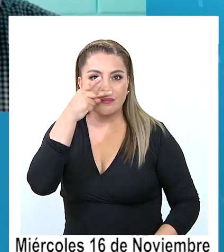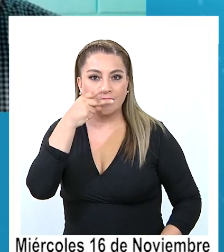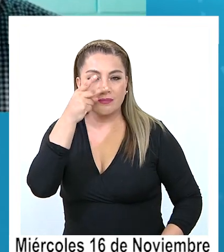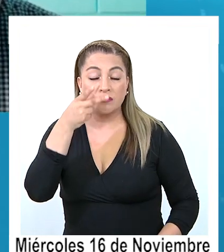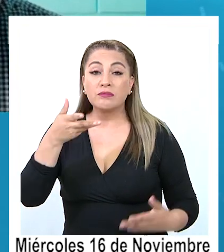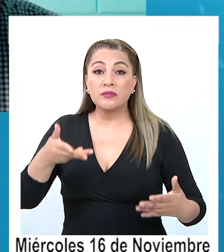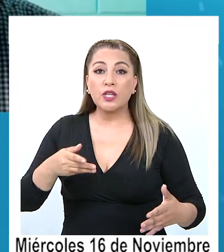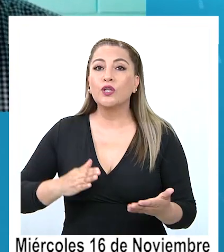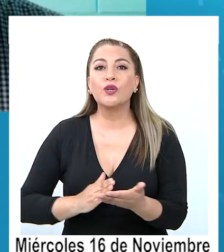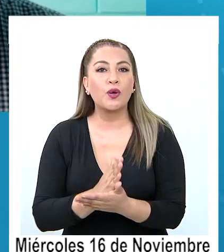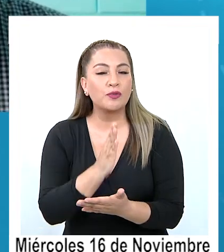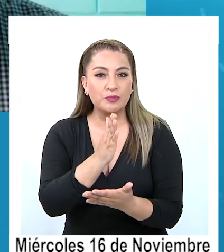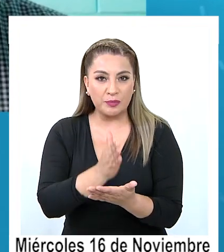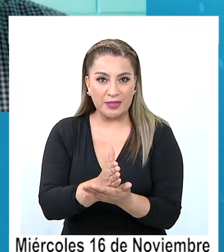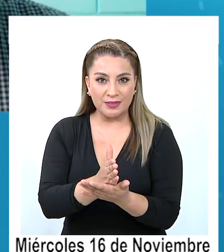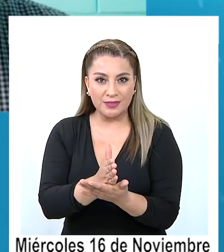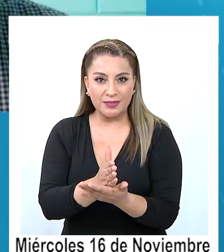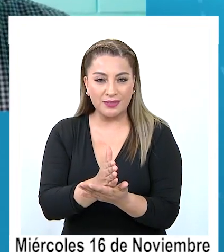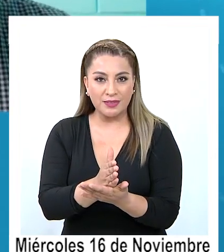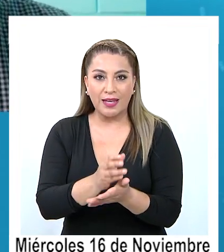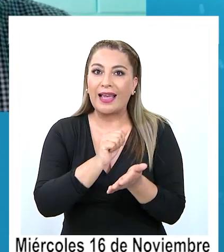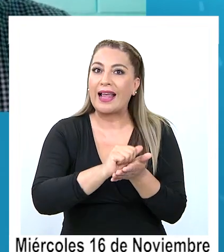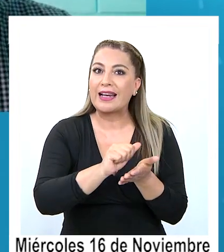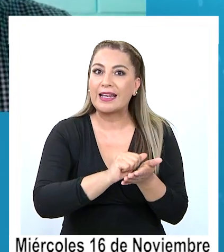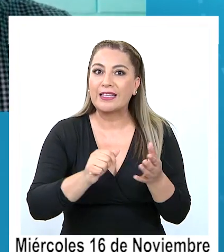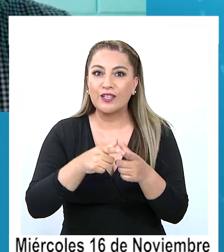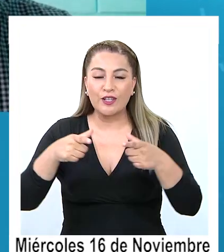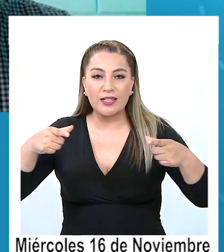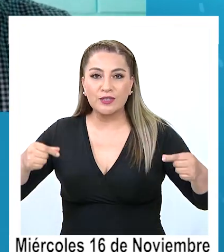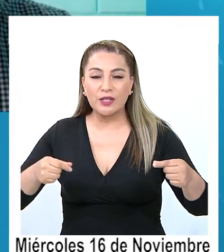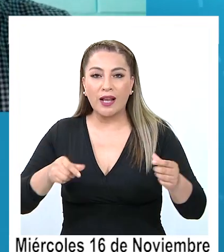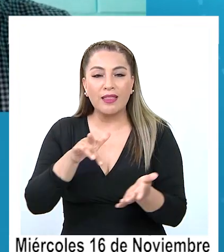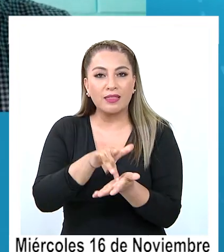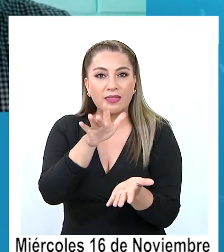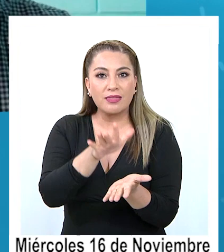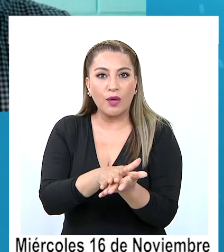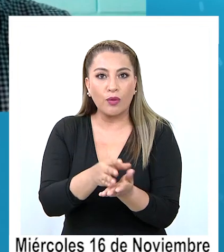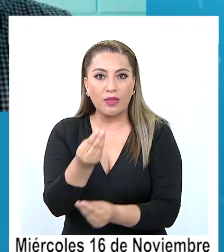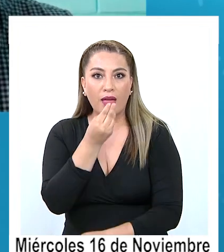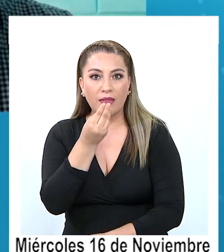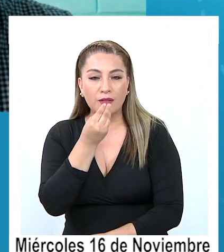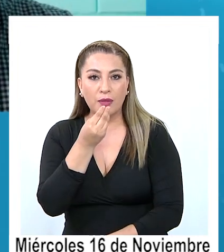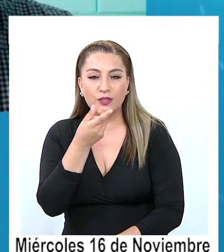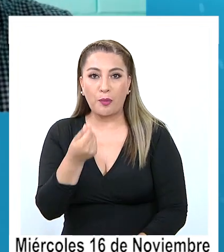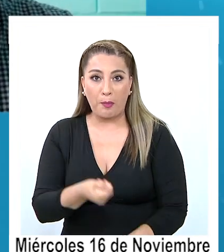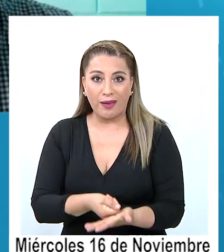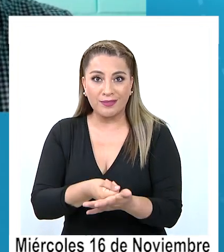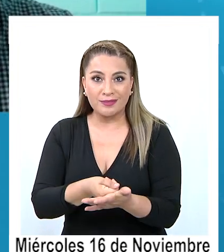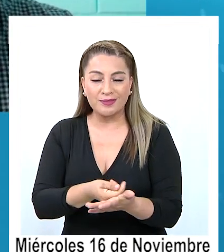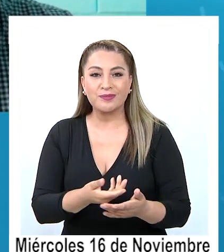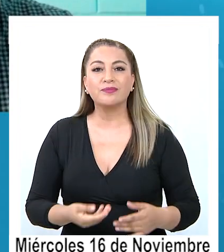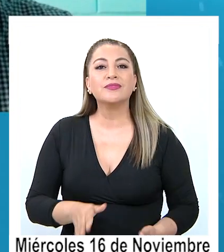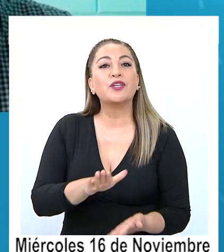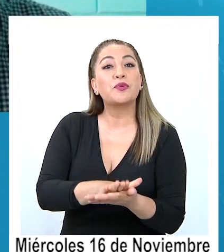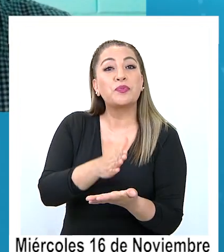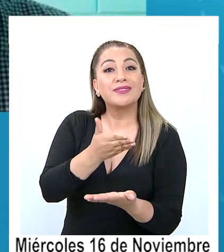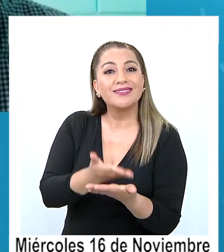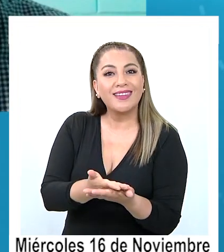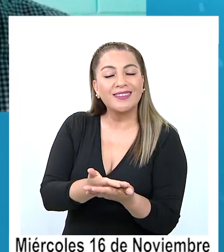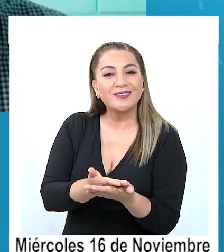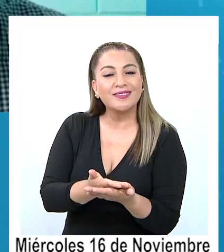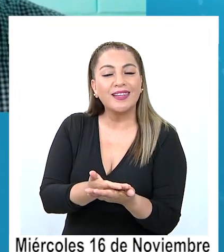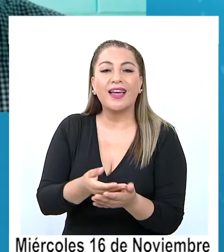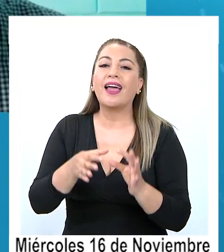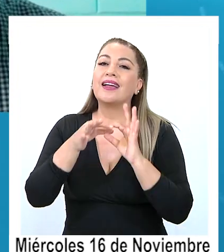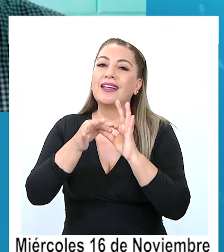noviembre, porque entra en vigencia el Registro Nacional de Deudores de Alimentos. ¿Cómo está, don Marcos? Gracias